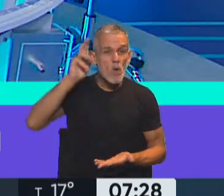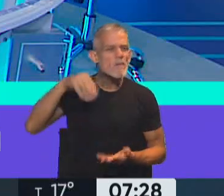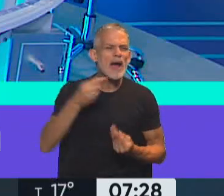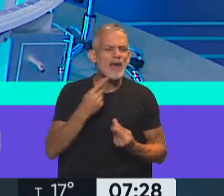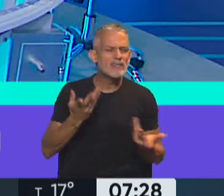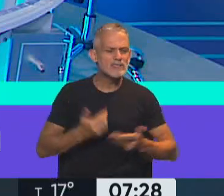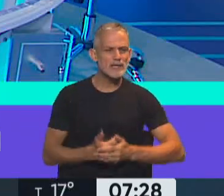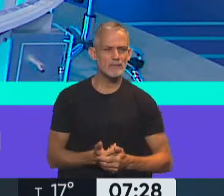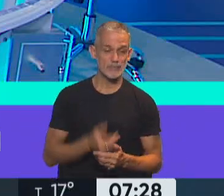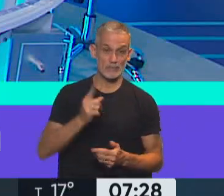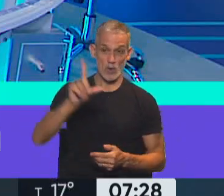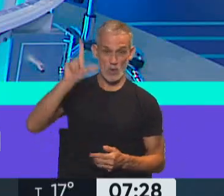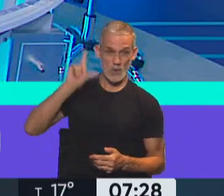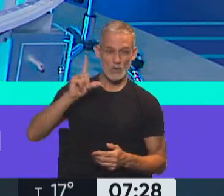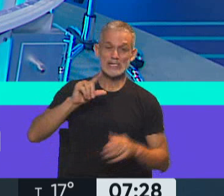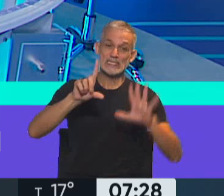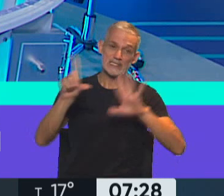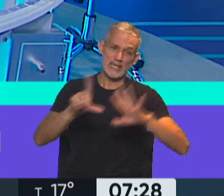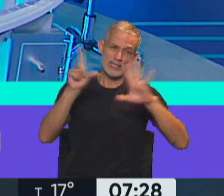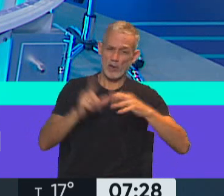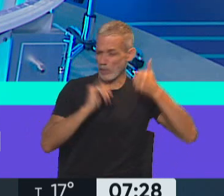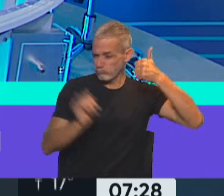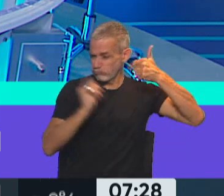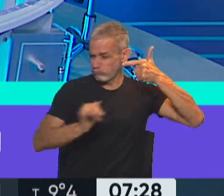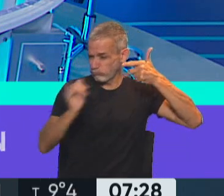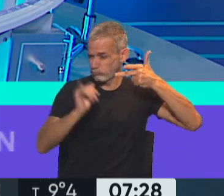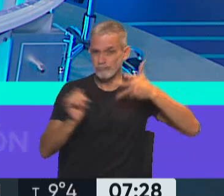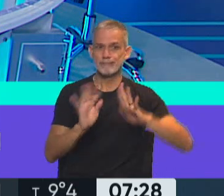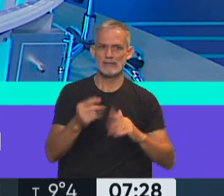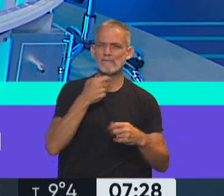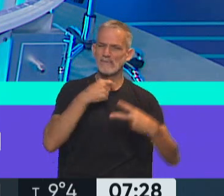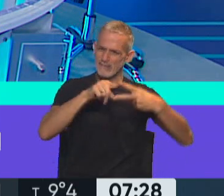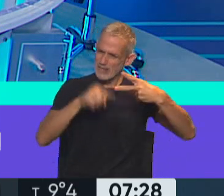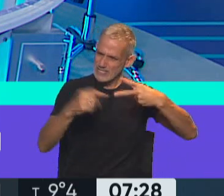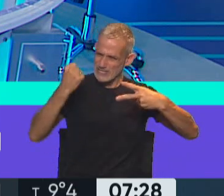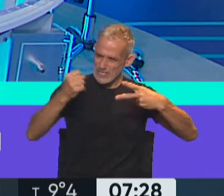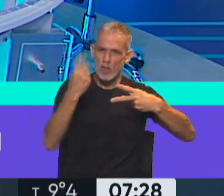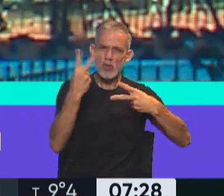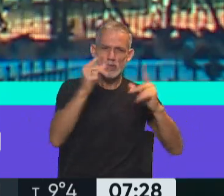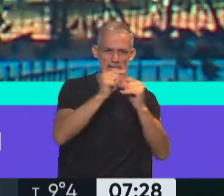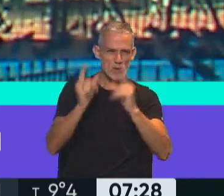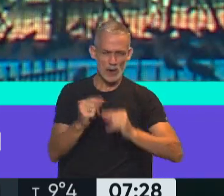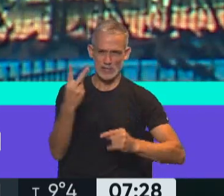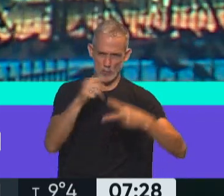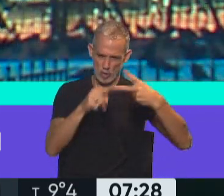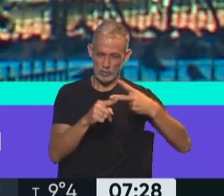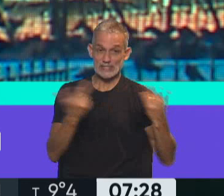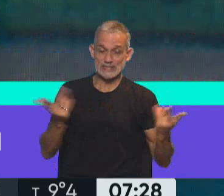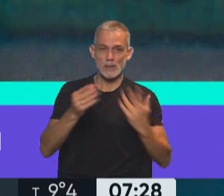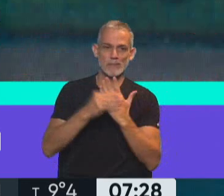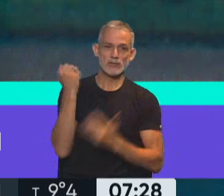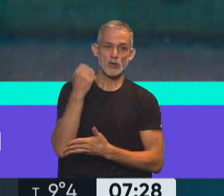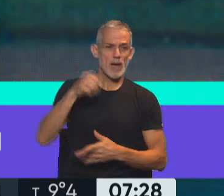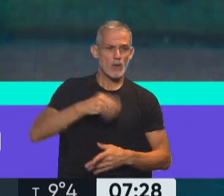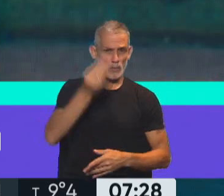el ministro de economía que el lunes estuvo siete horas defendiendo que quería los dos artículos pero lo cierto es que ahora martín guzmán está en